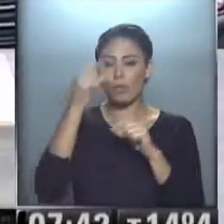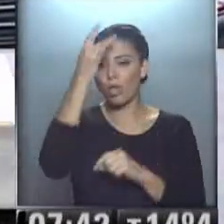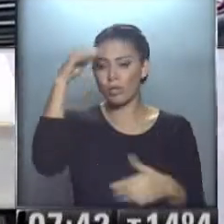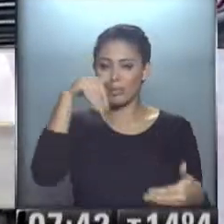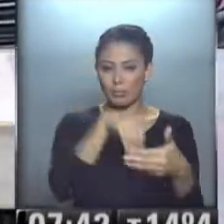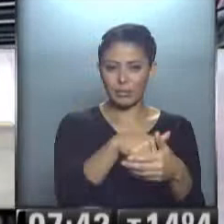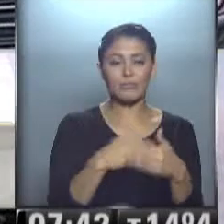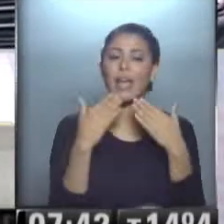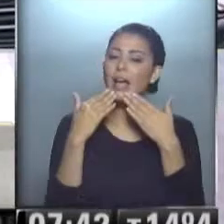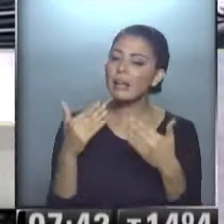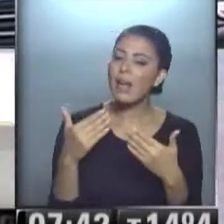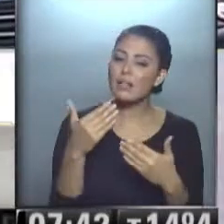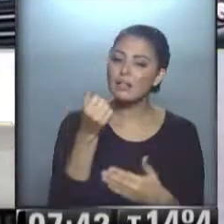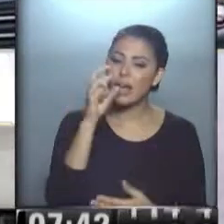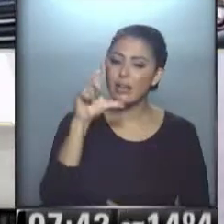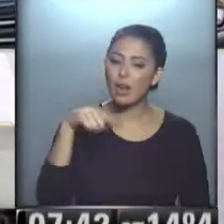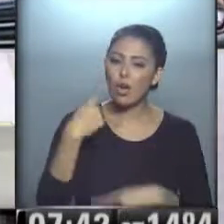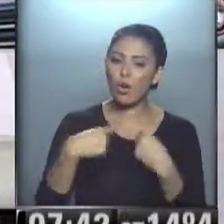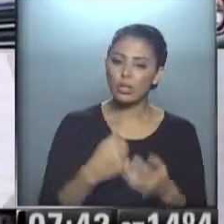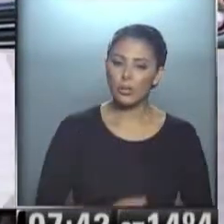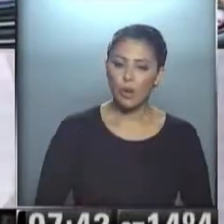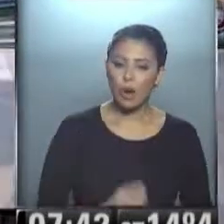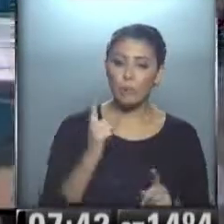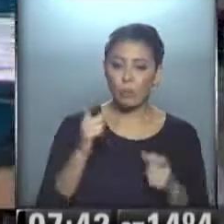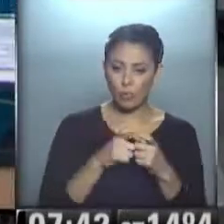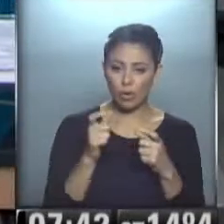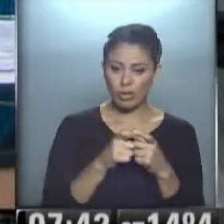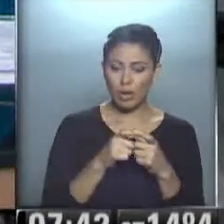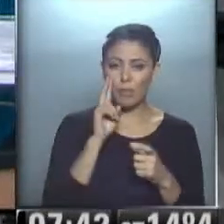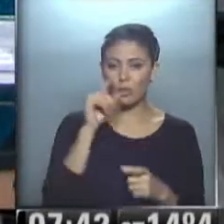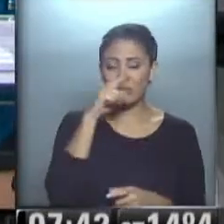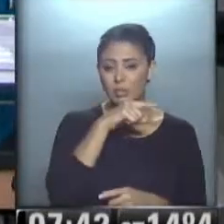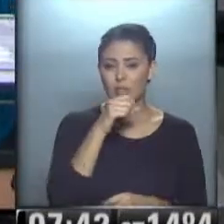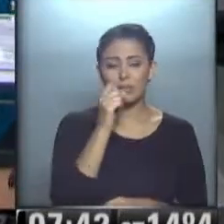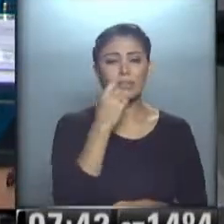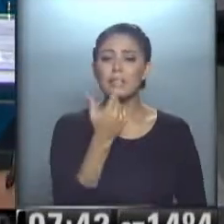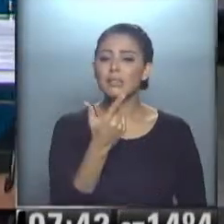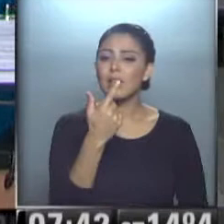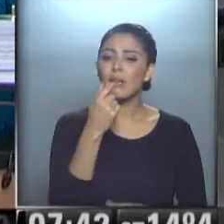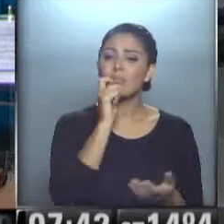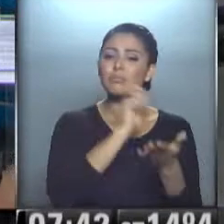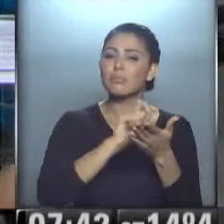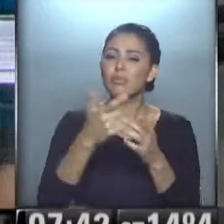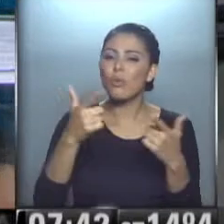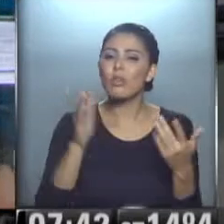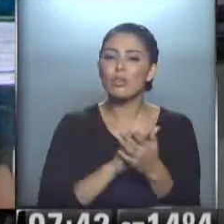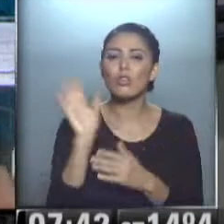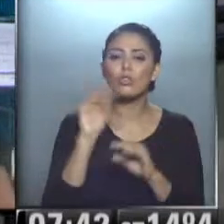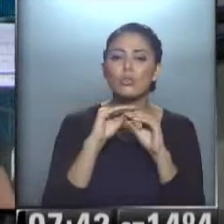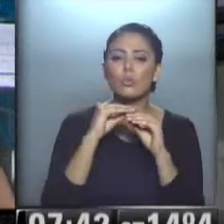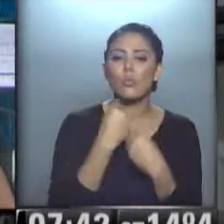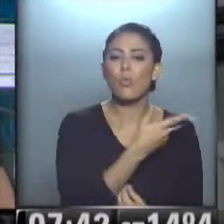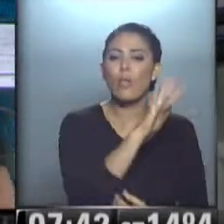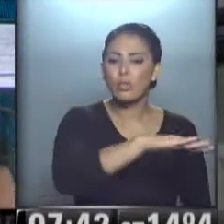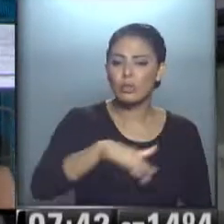muchas gracias a él y vamos a continuar también en este visión 7 mañana creó el tema porque no hay censo sobre la cantidad de chicos que